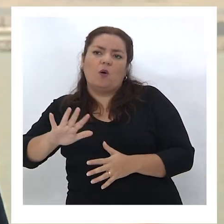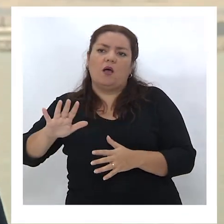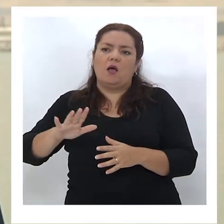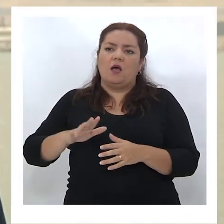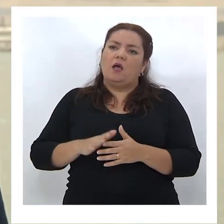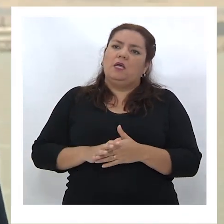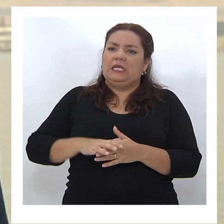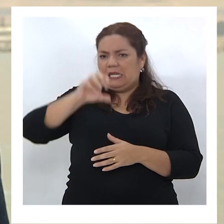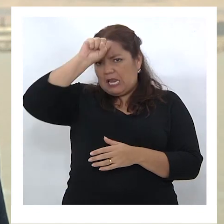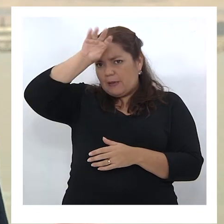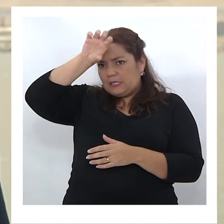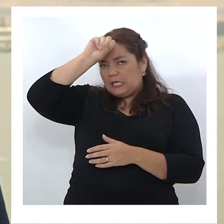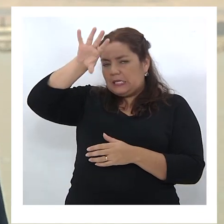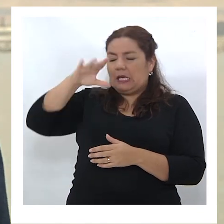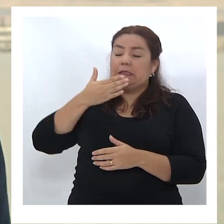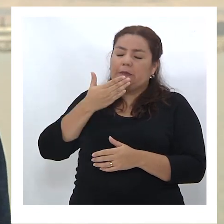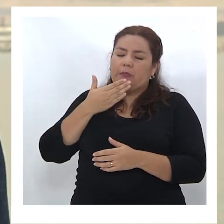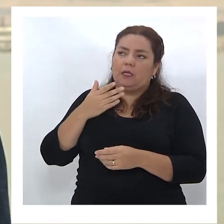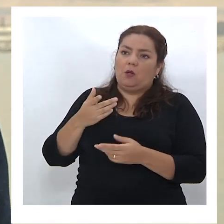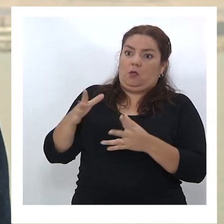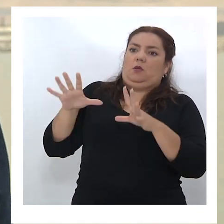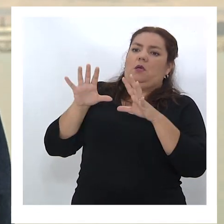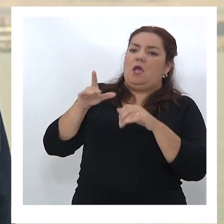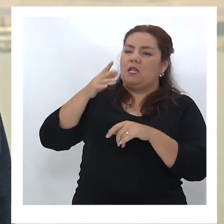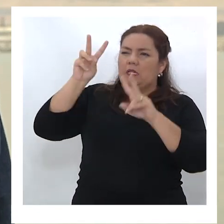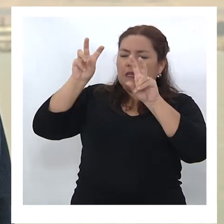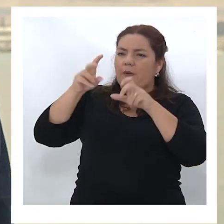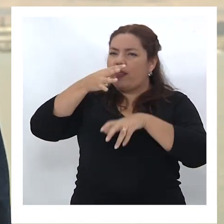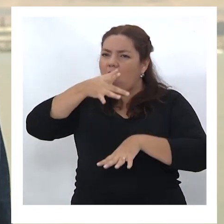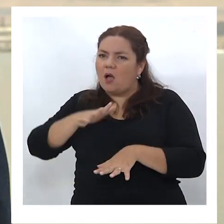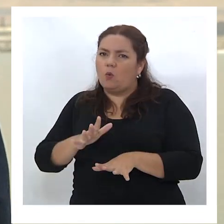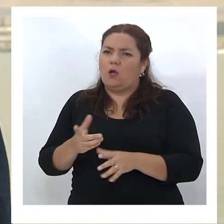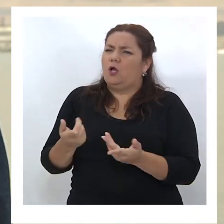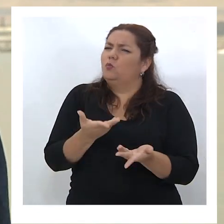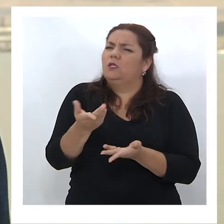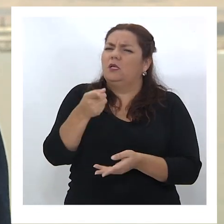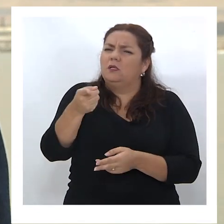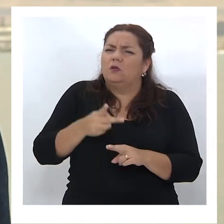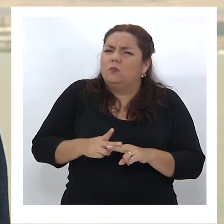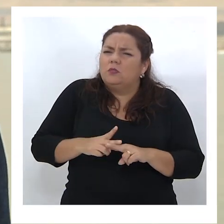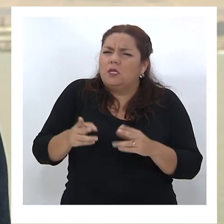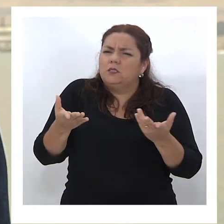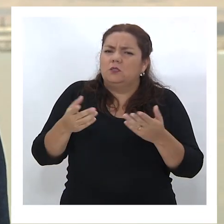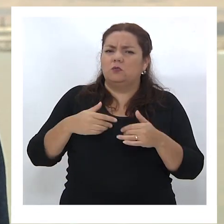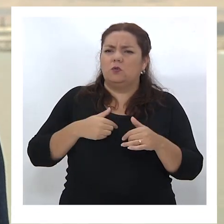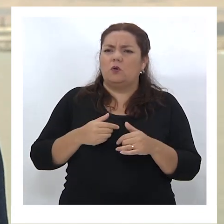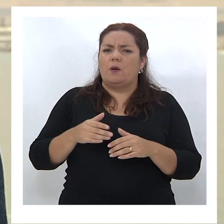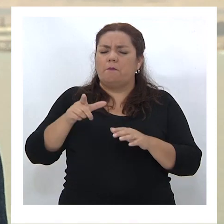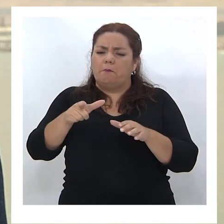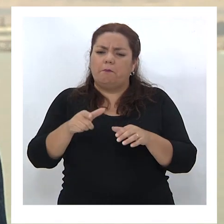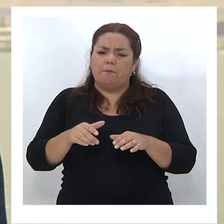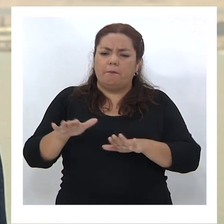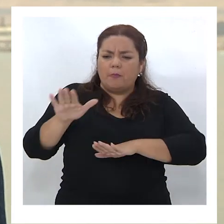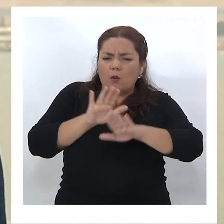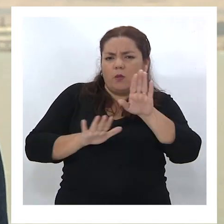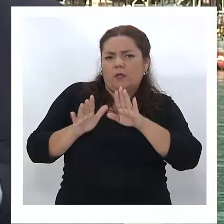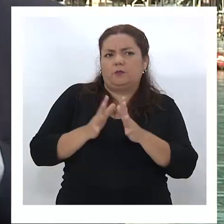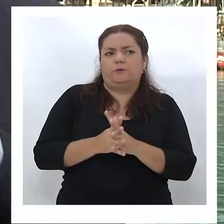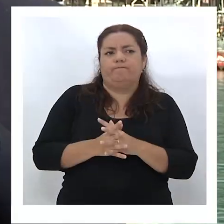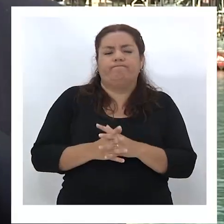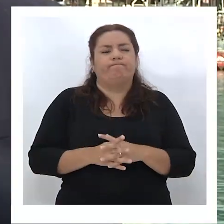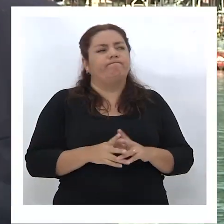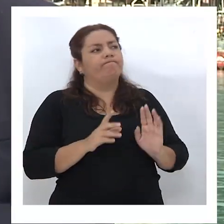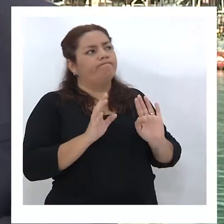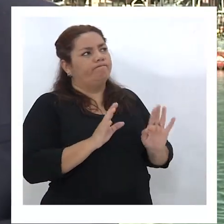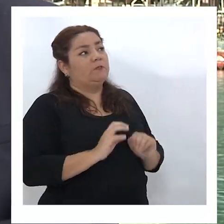la minería genera, ¿cierto?, un alto impacto en el uso de las aguas. ¿Cómo están haciendo esta gestión de cuencas ustedes como, nosotros tenemos